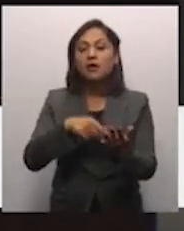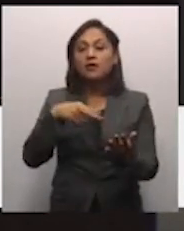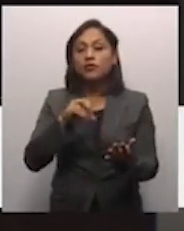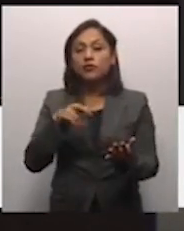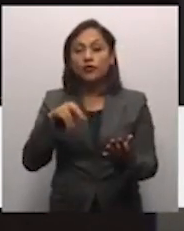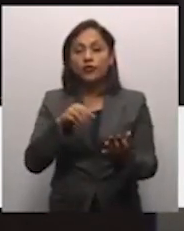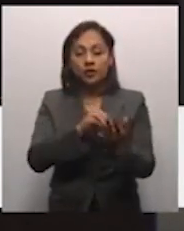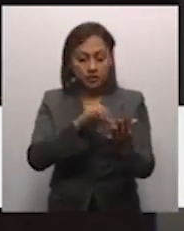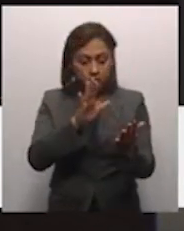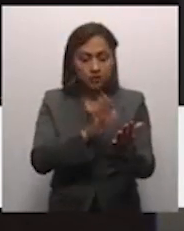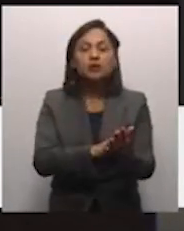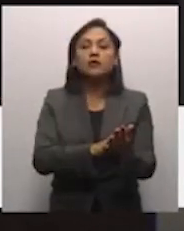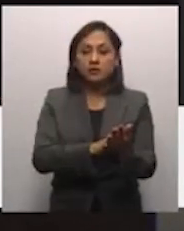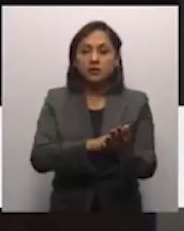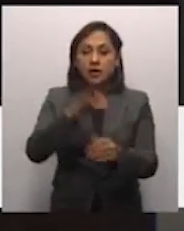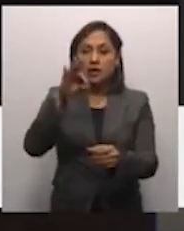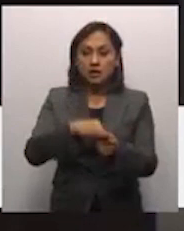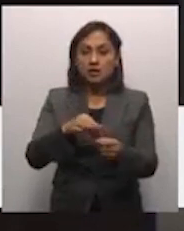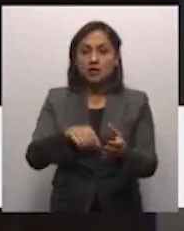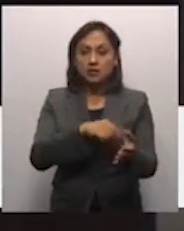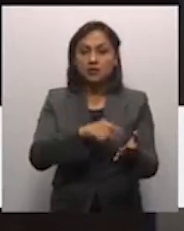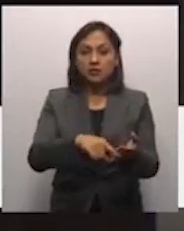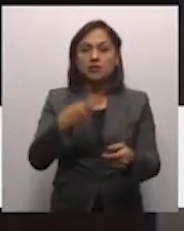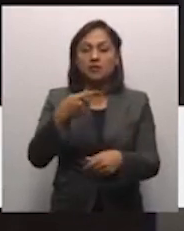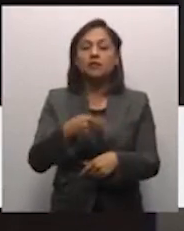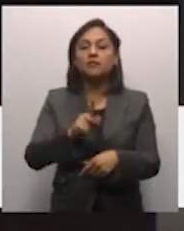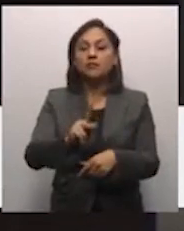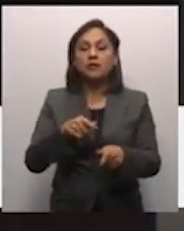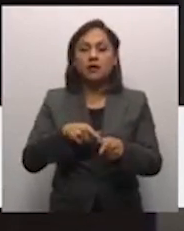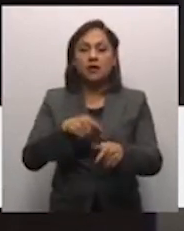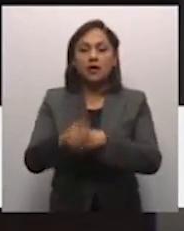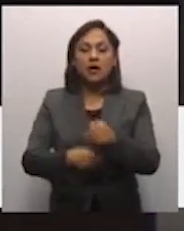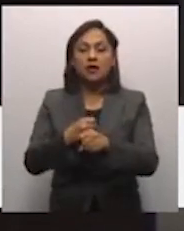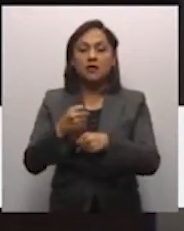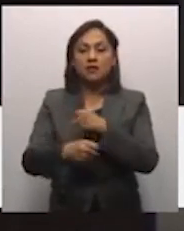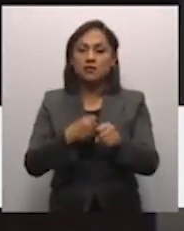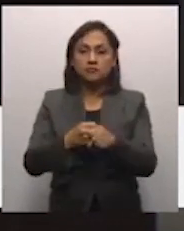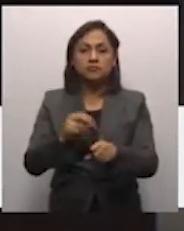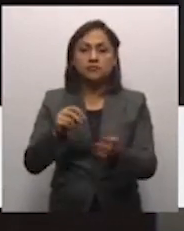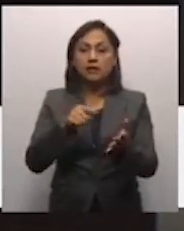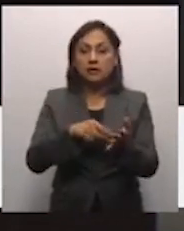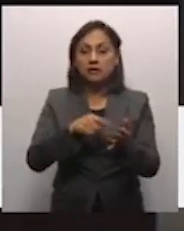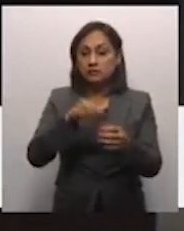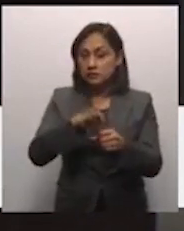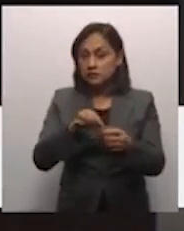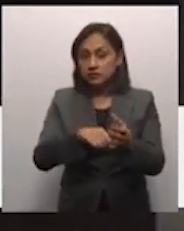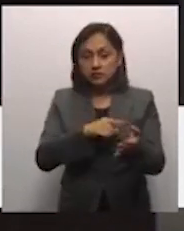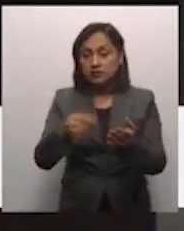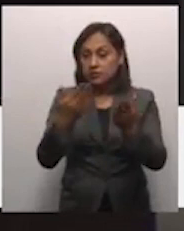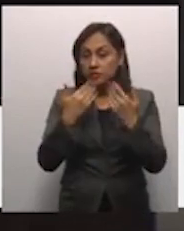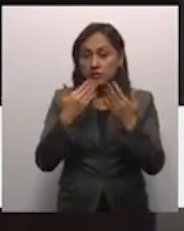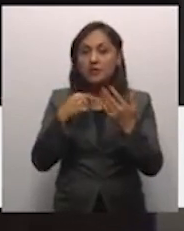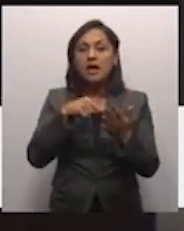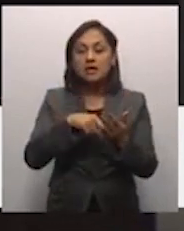pero no se planteó lo del sufragio efectivo. Un plan que, por cierto, estuvo a punto de fracasar si no hubiera sido porque